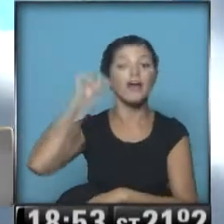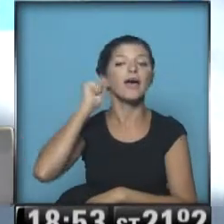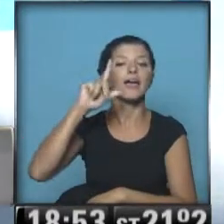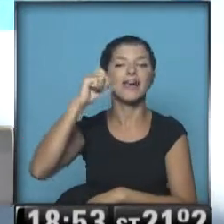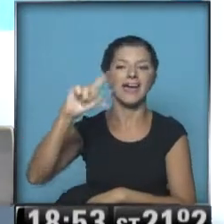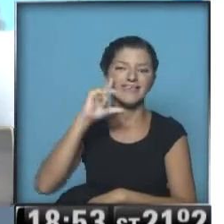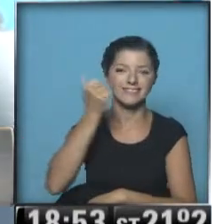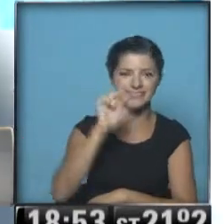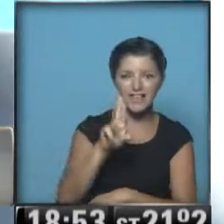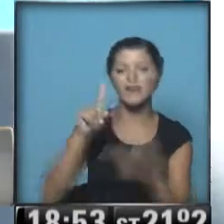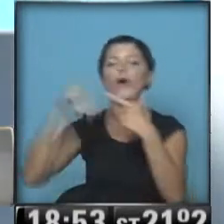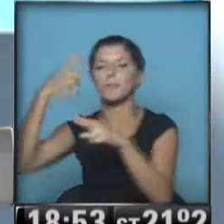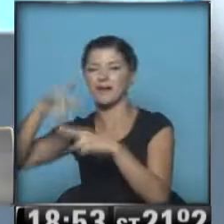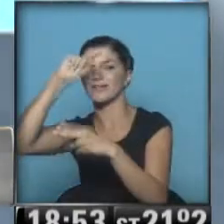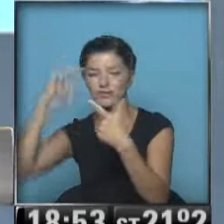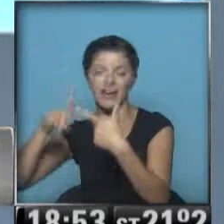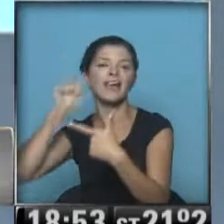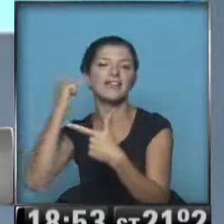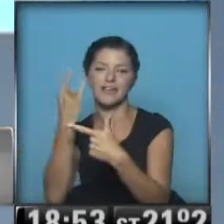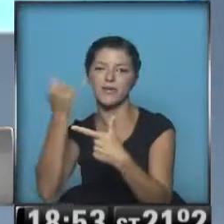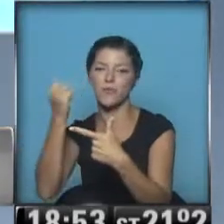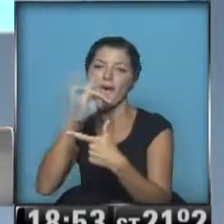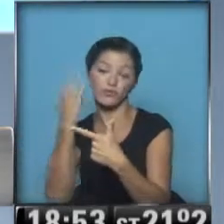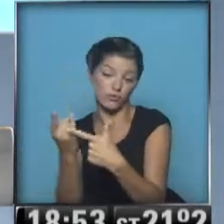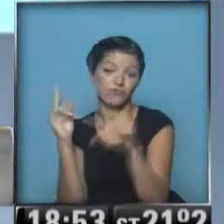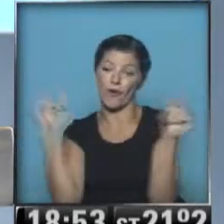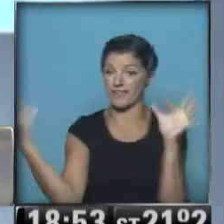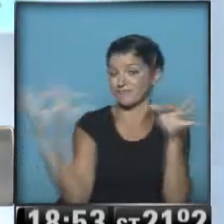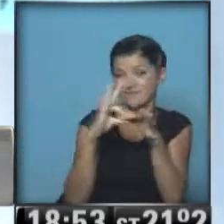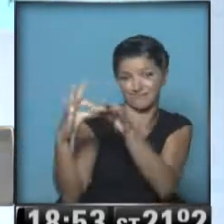Iguazú. Me mataste, está bien, muy bien, Norita.